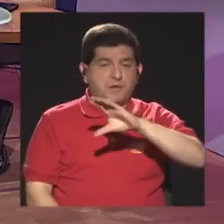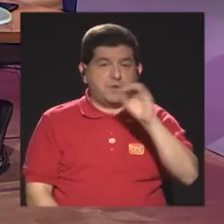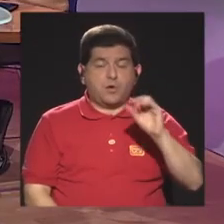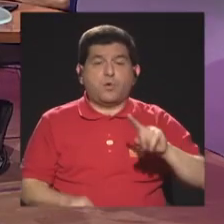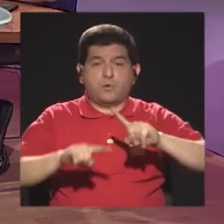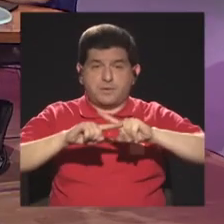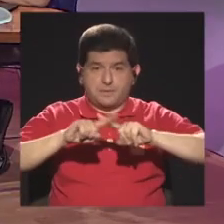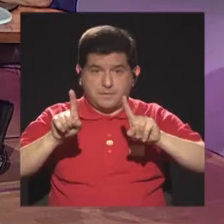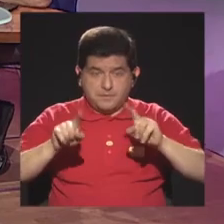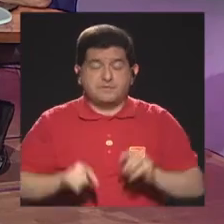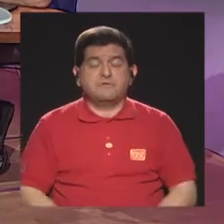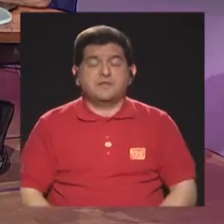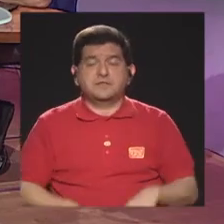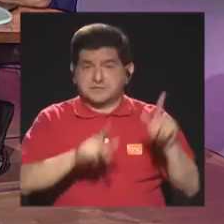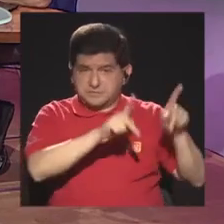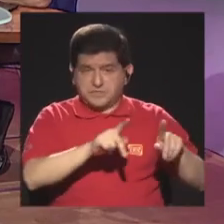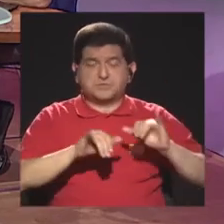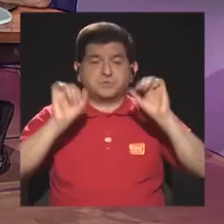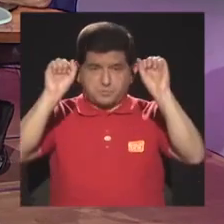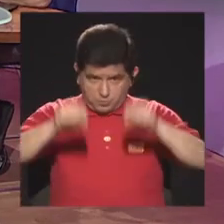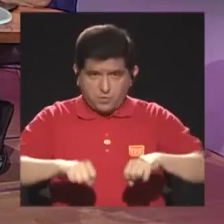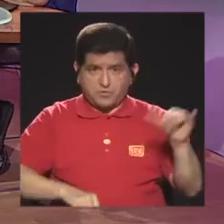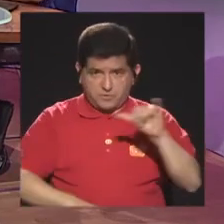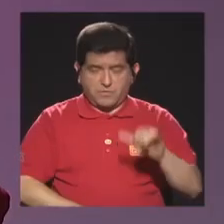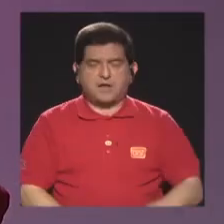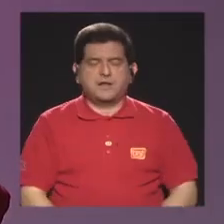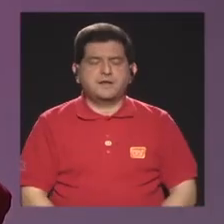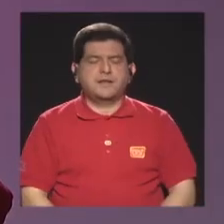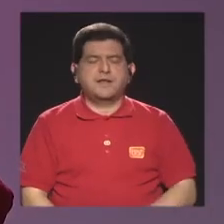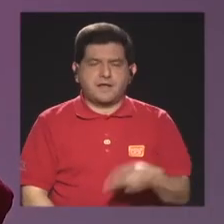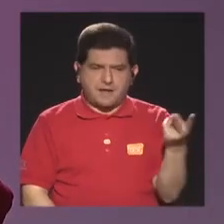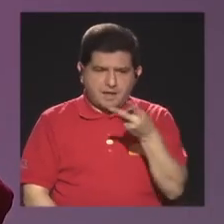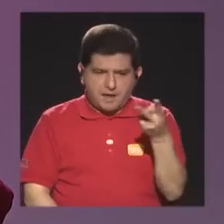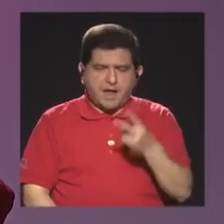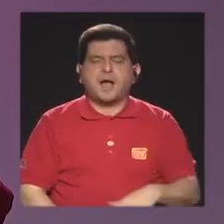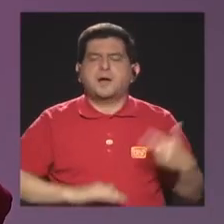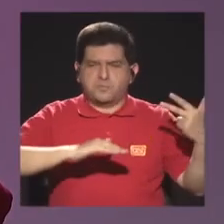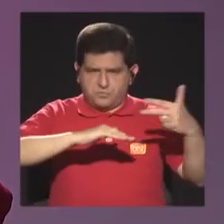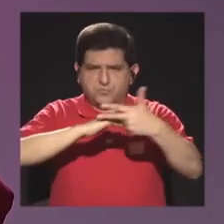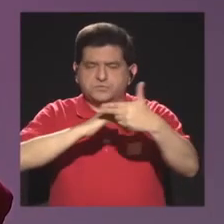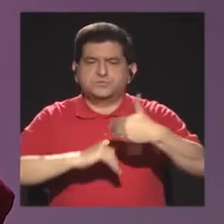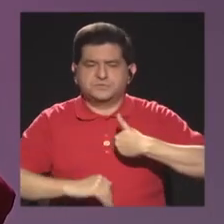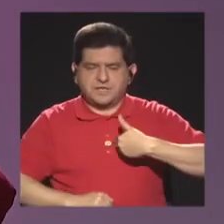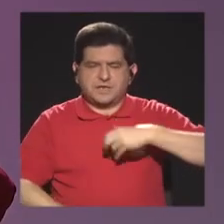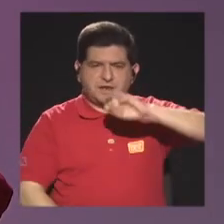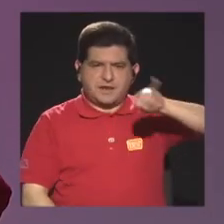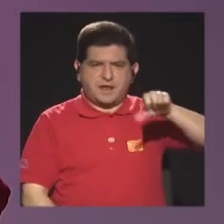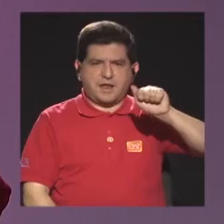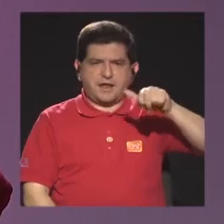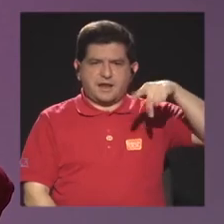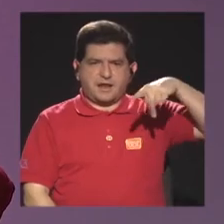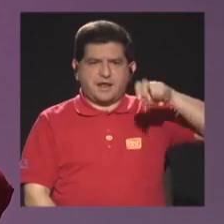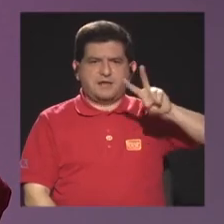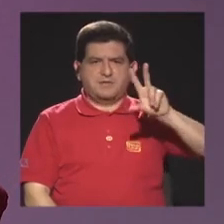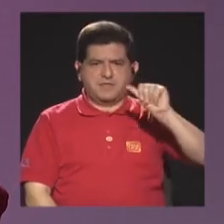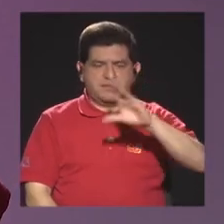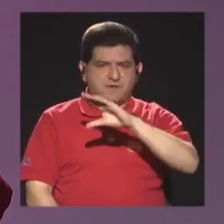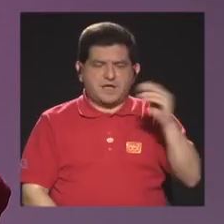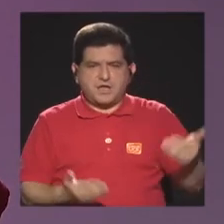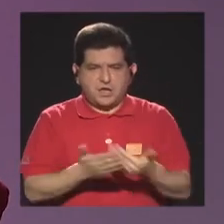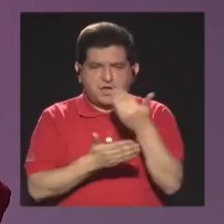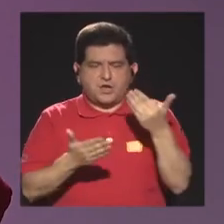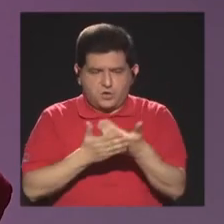para tanto para las dos terminales que en estos momentos tiene Hagdeo, como para la nueva terminal